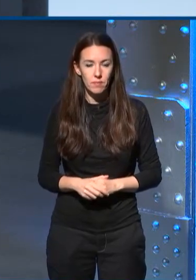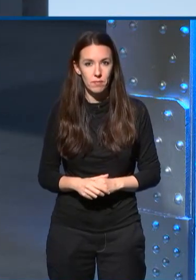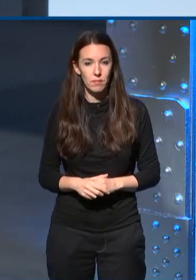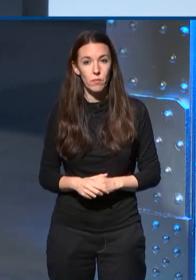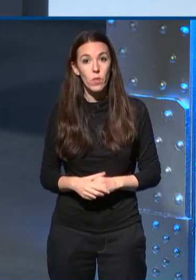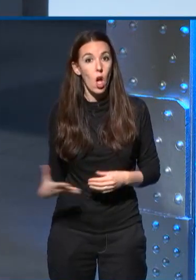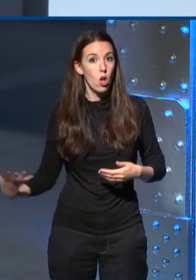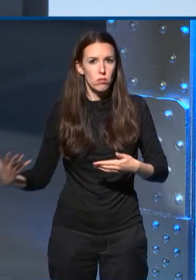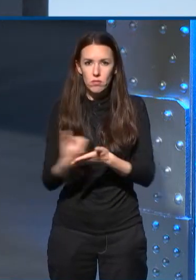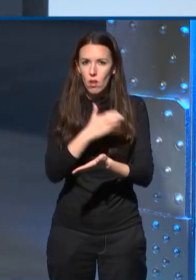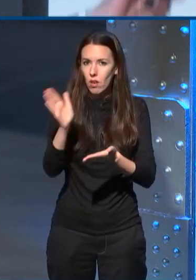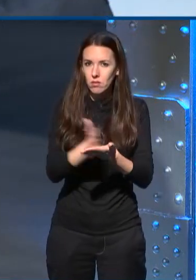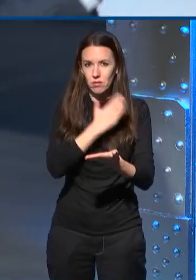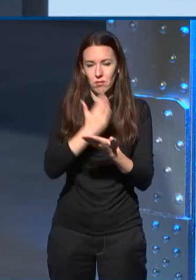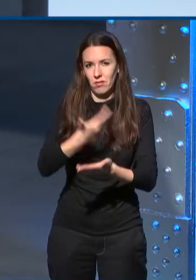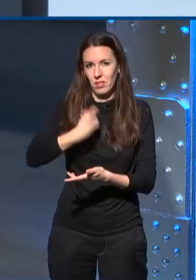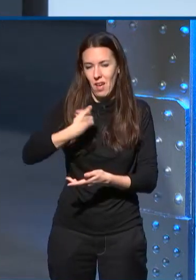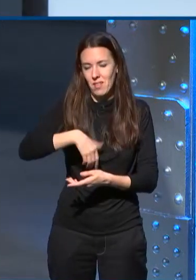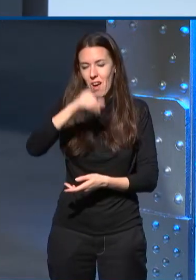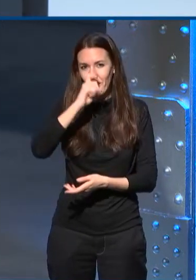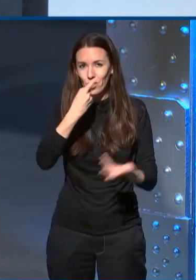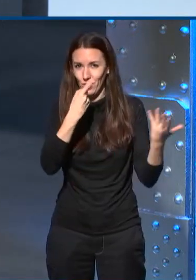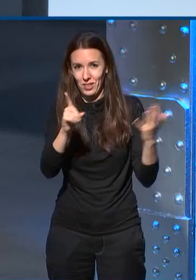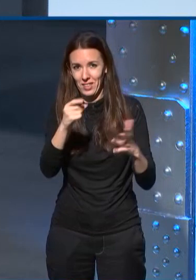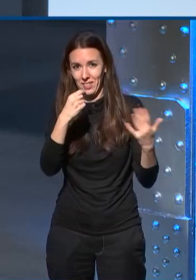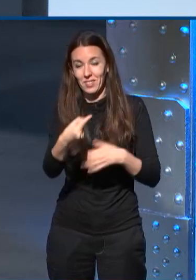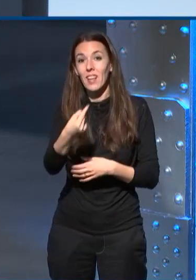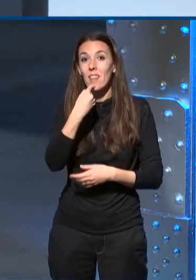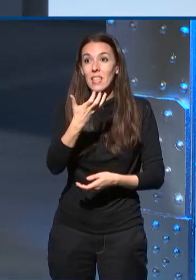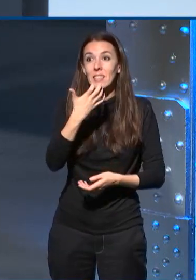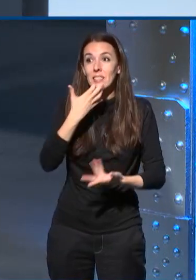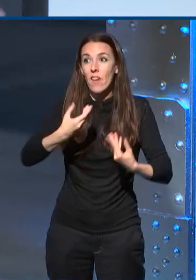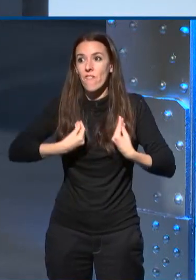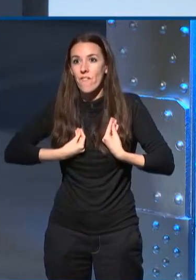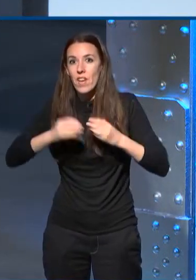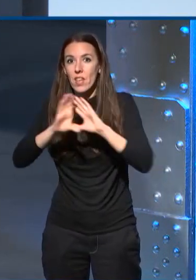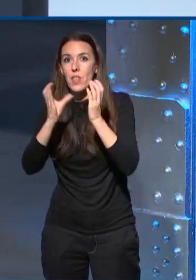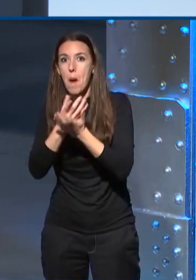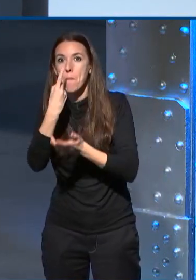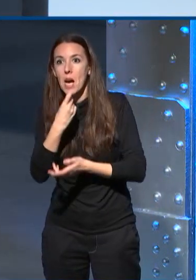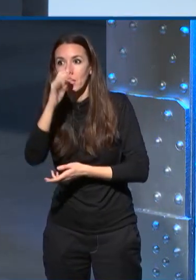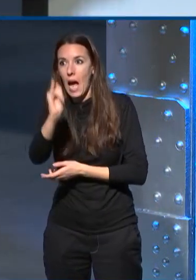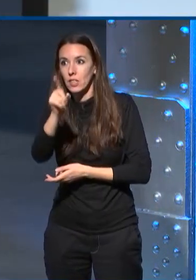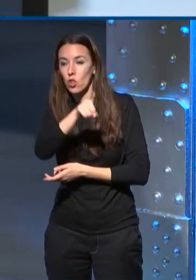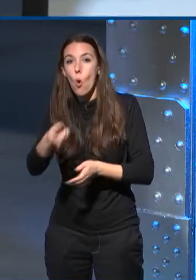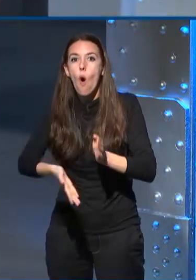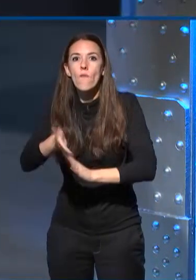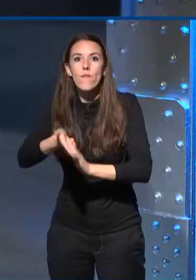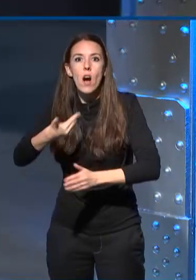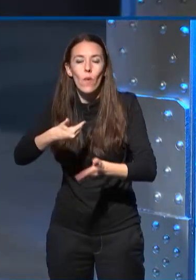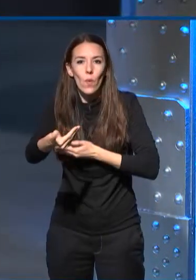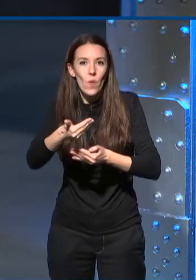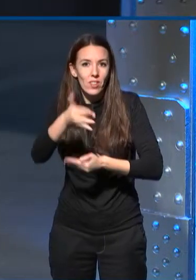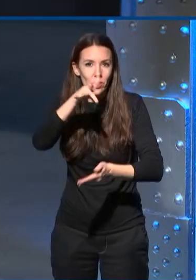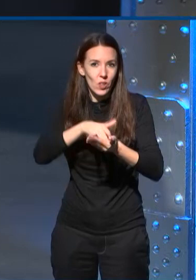En todas las revistas ya, pero desde los años 60 sale que se vive en Marte, que cuándo vamos a ir a Marte, aquel con